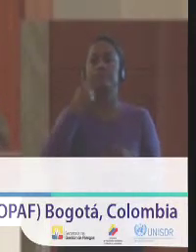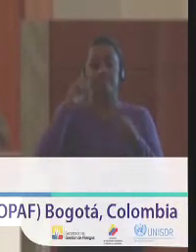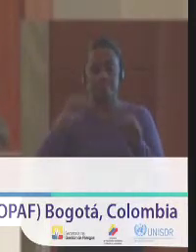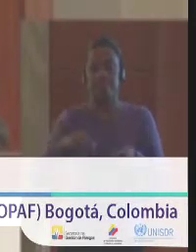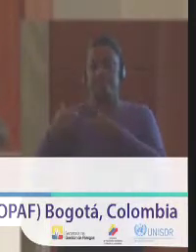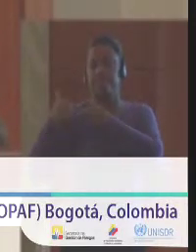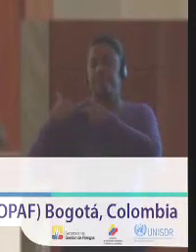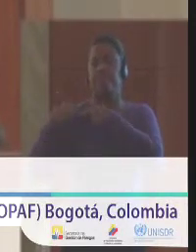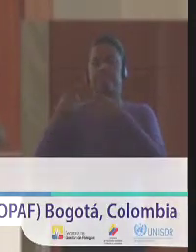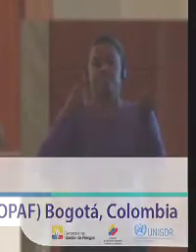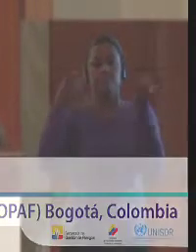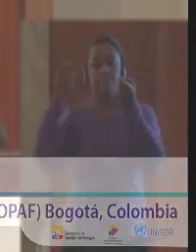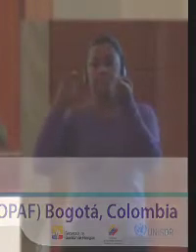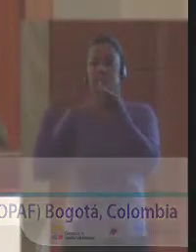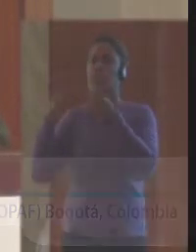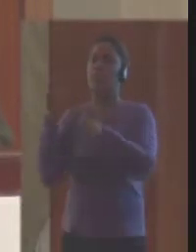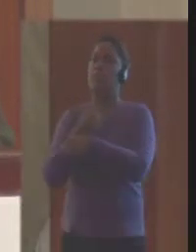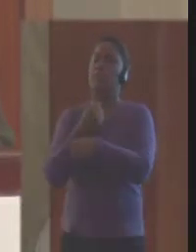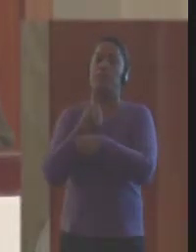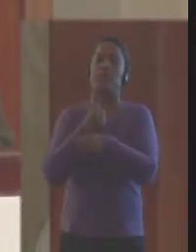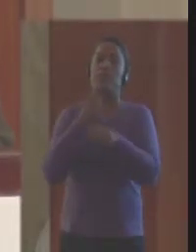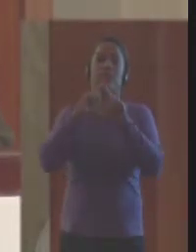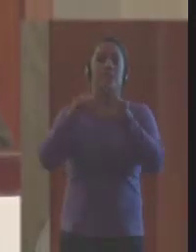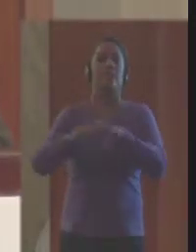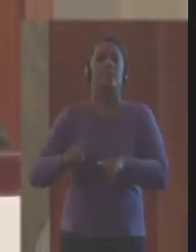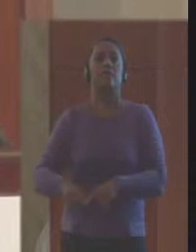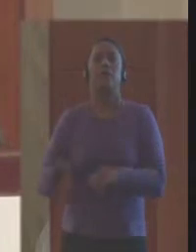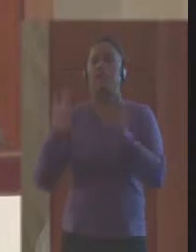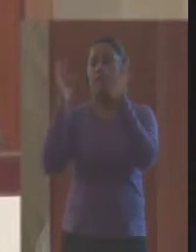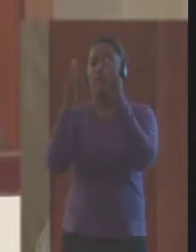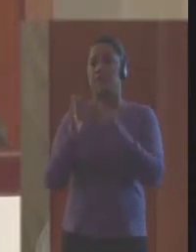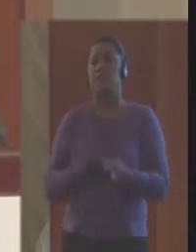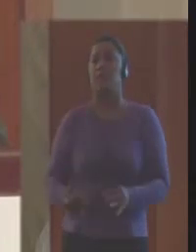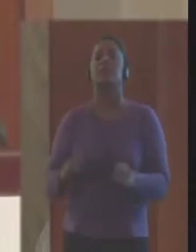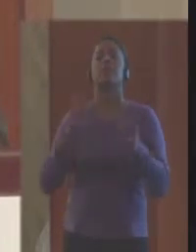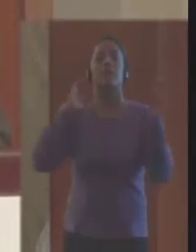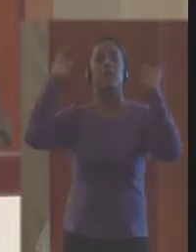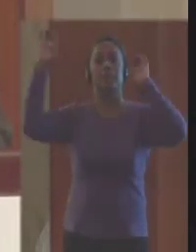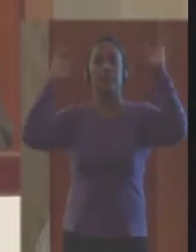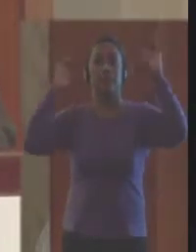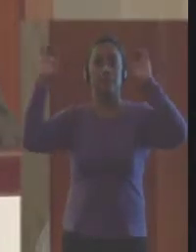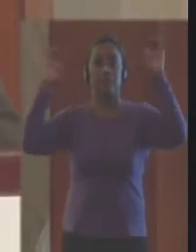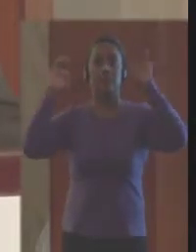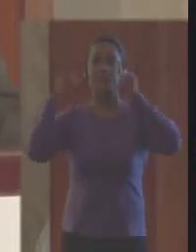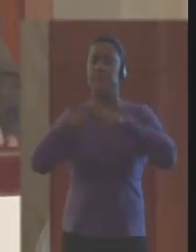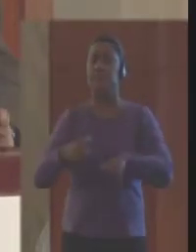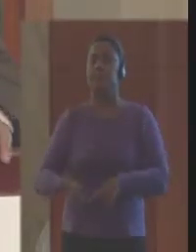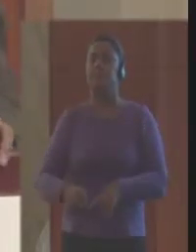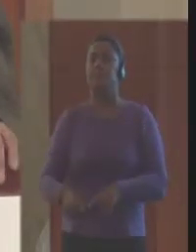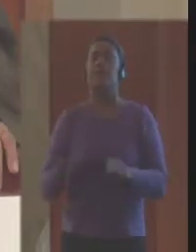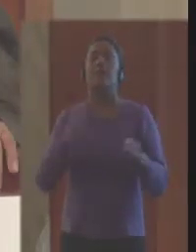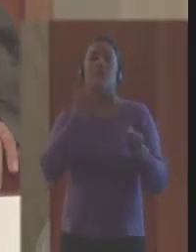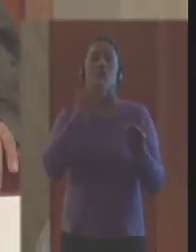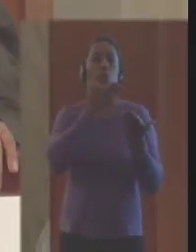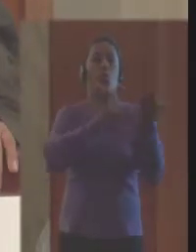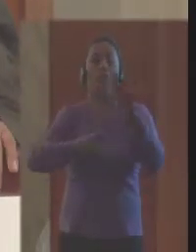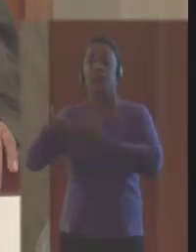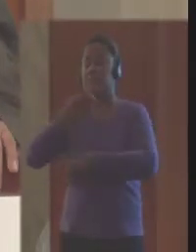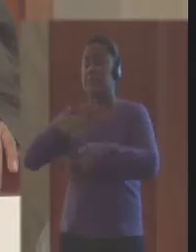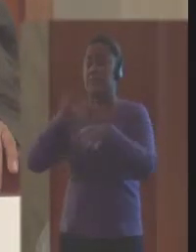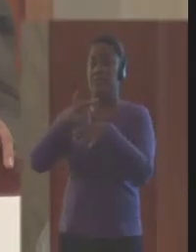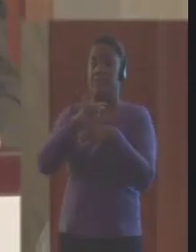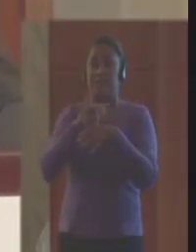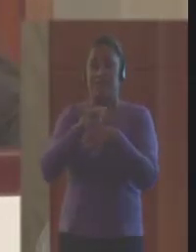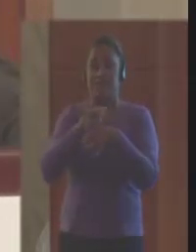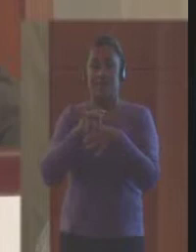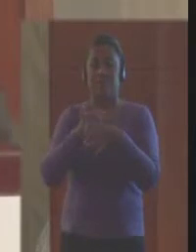diferentes programas y proyectos con diferentes fuentes financieras, incluyendo la estrategia de transferencia de riesgos.